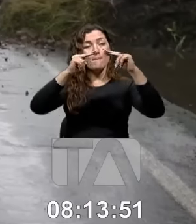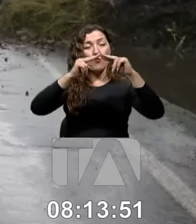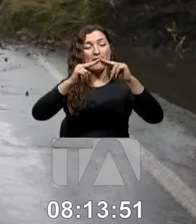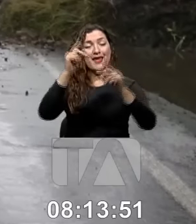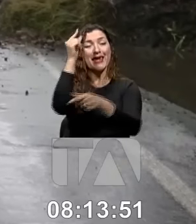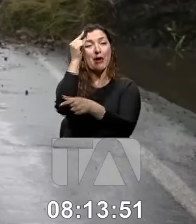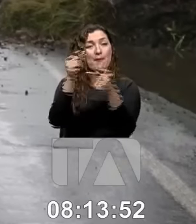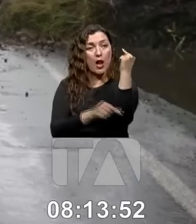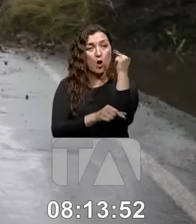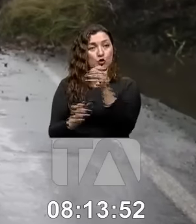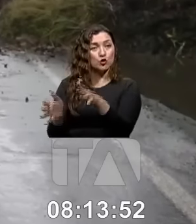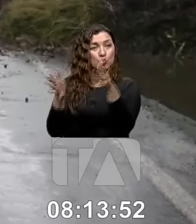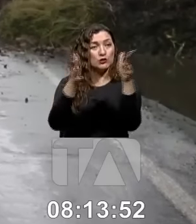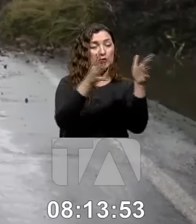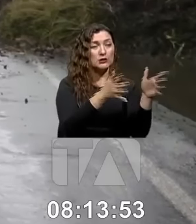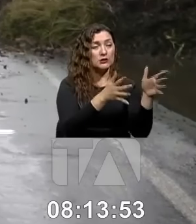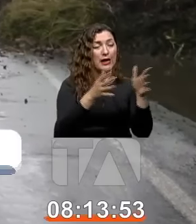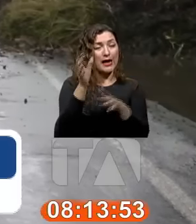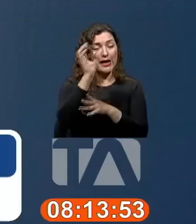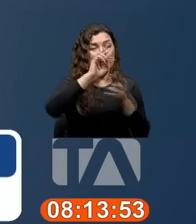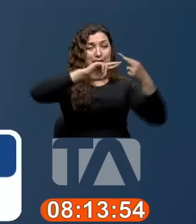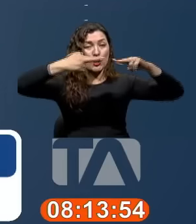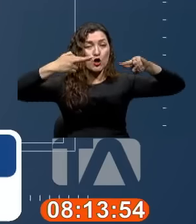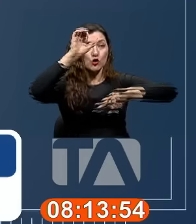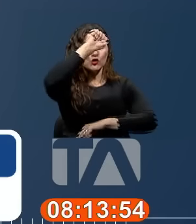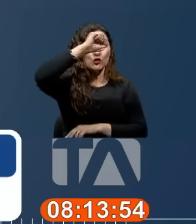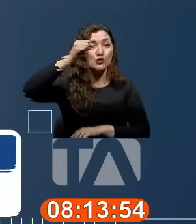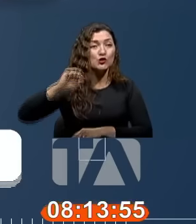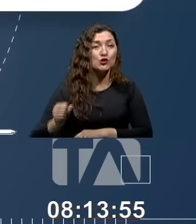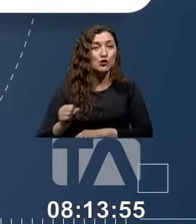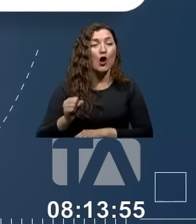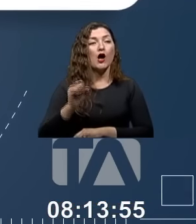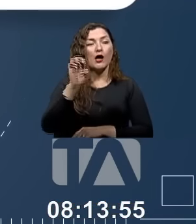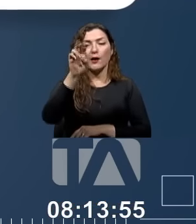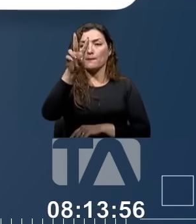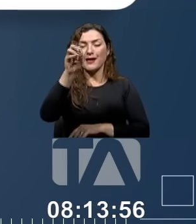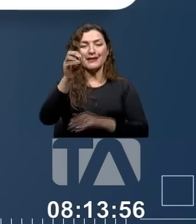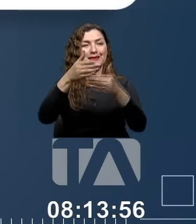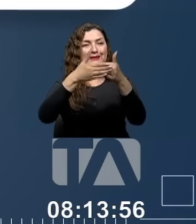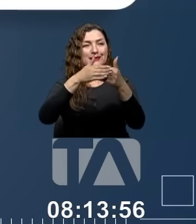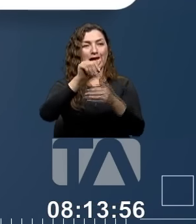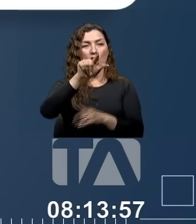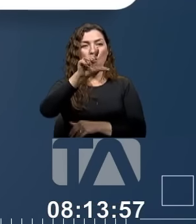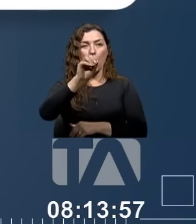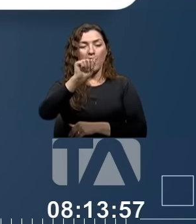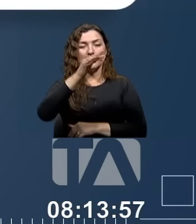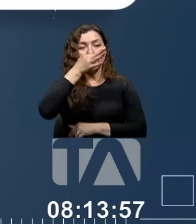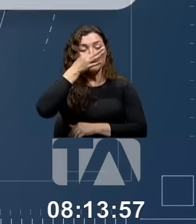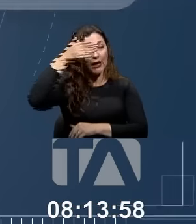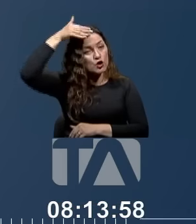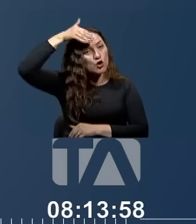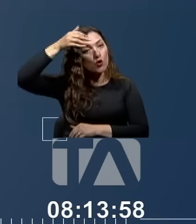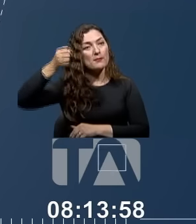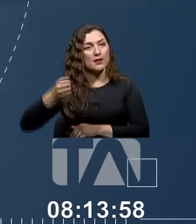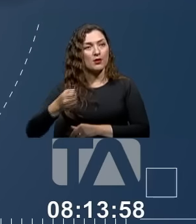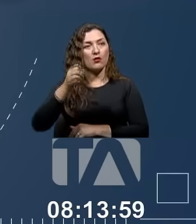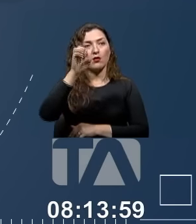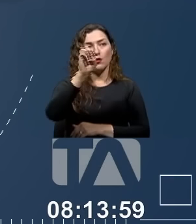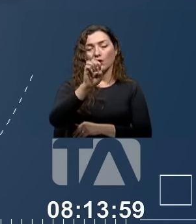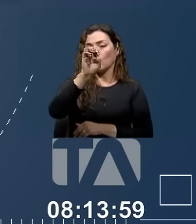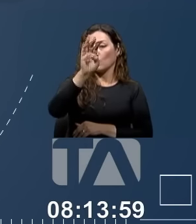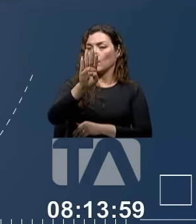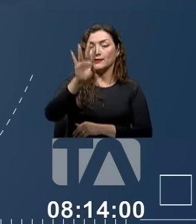Gemelos. Tome en cuenta también que en la región Sierra se encuentra cerrada la vía E20, Aloac-Santo Domingo. Lo mismo ocurre en la vía E47,